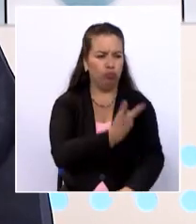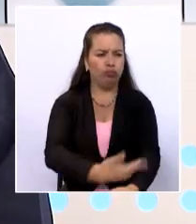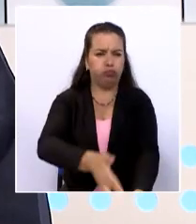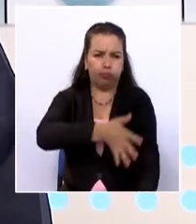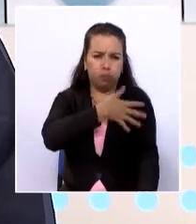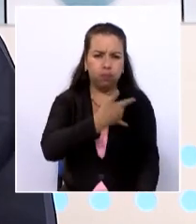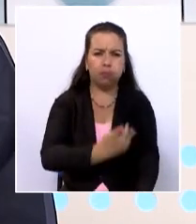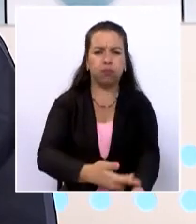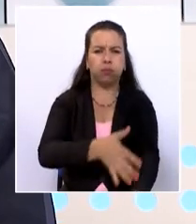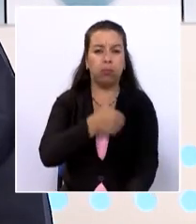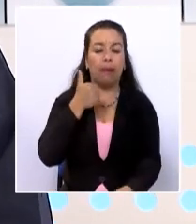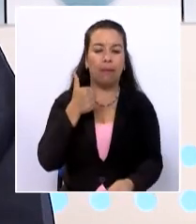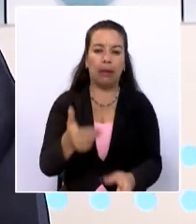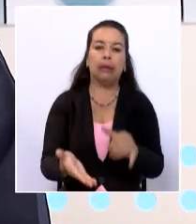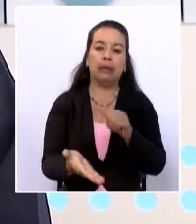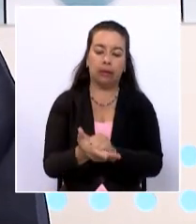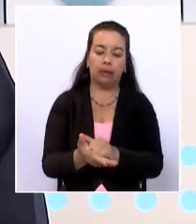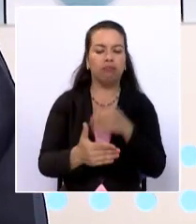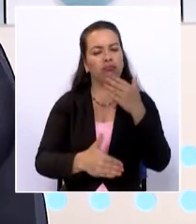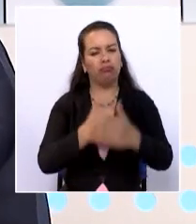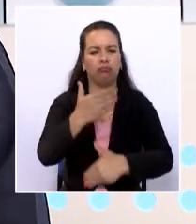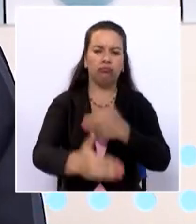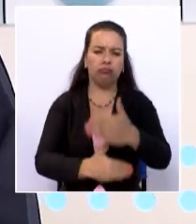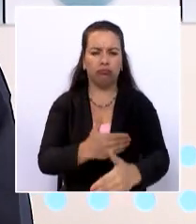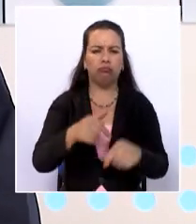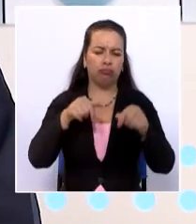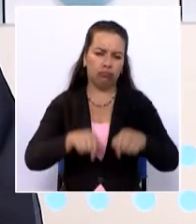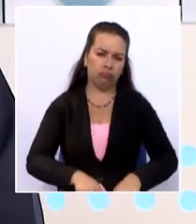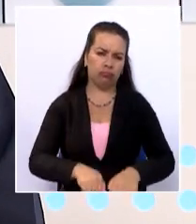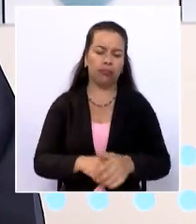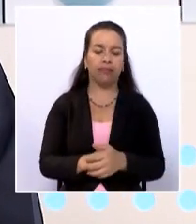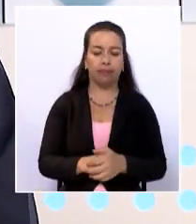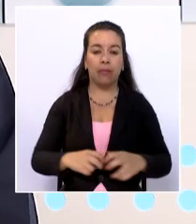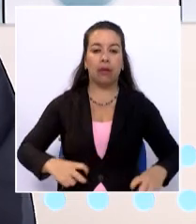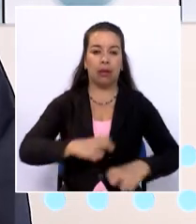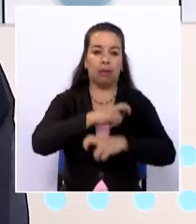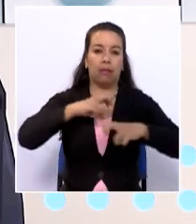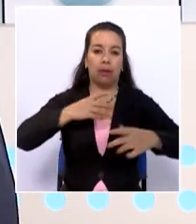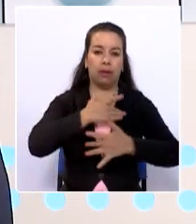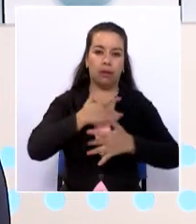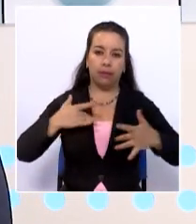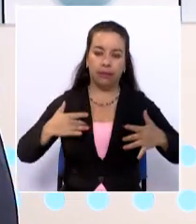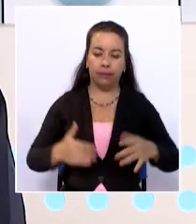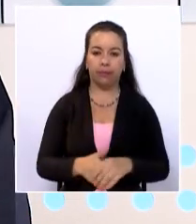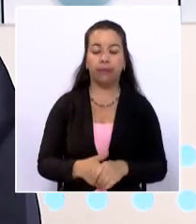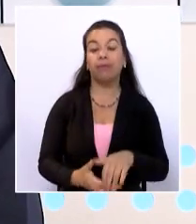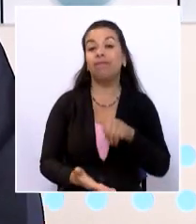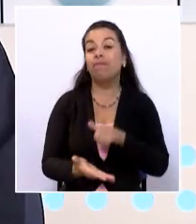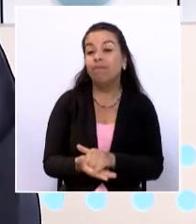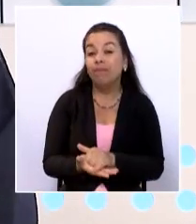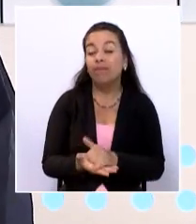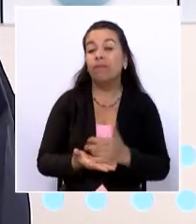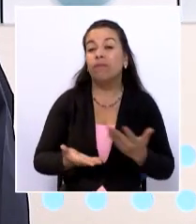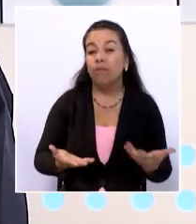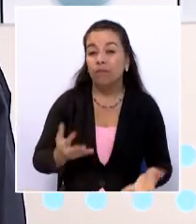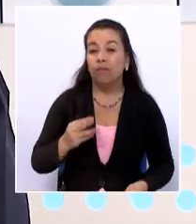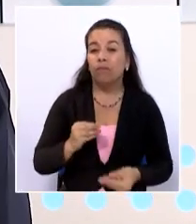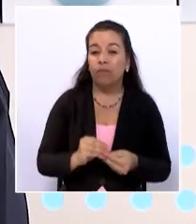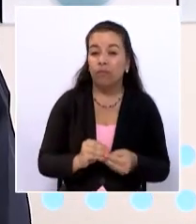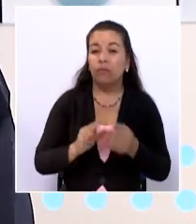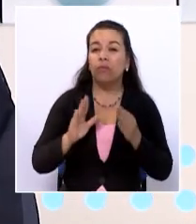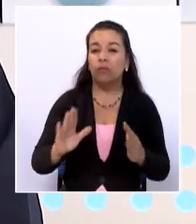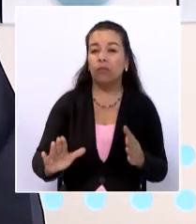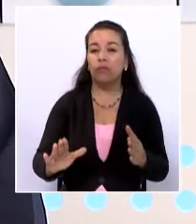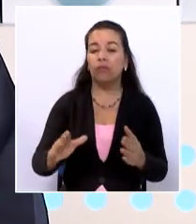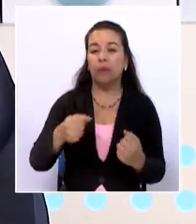del plasma es un proceso que venimos haciendo también a través del parque de la salud esto acompañado de la liberación de la